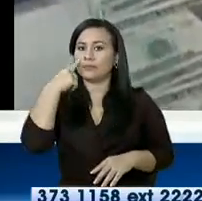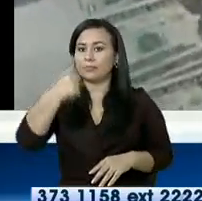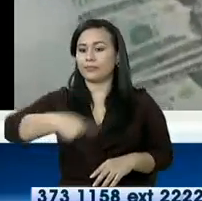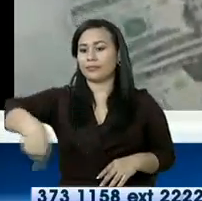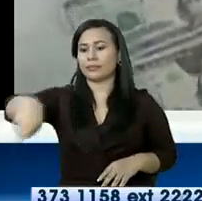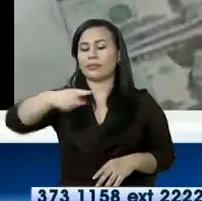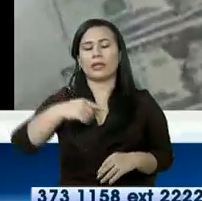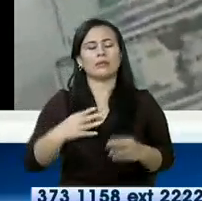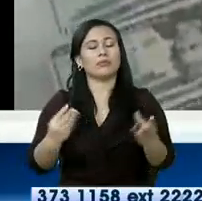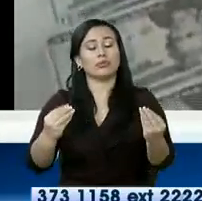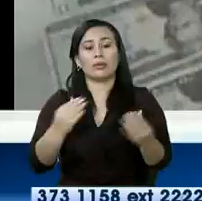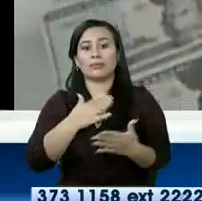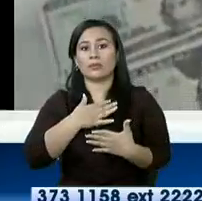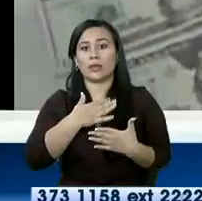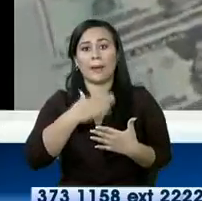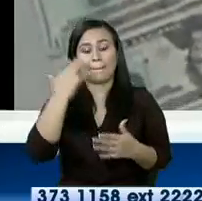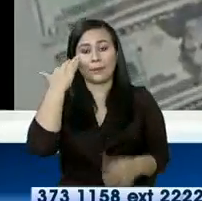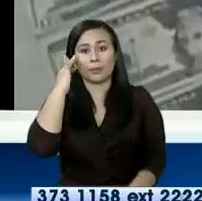y